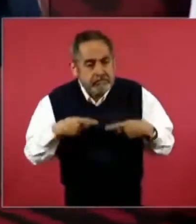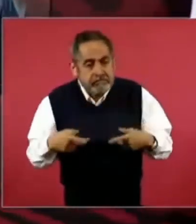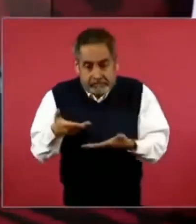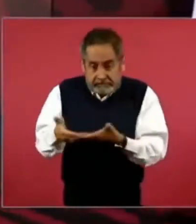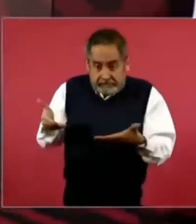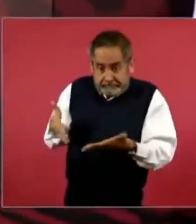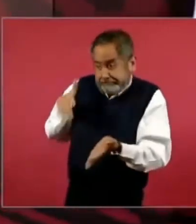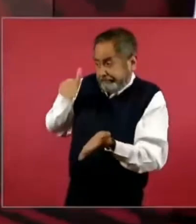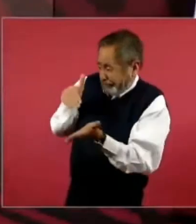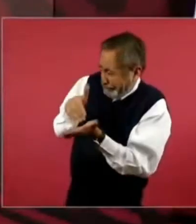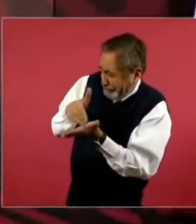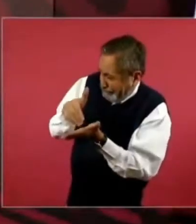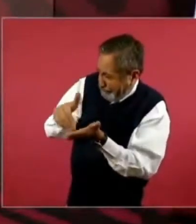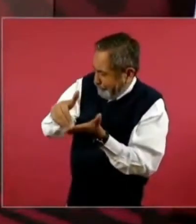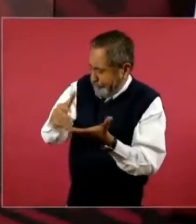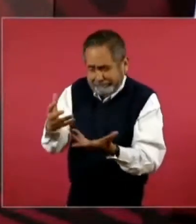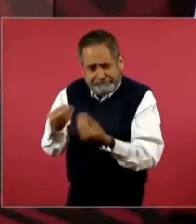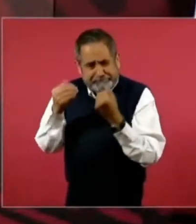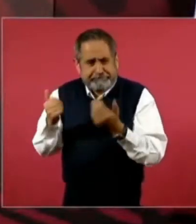millones.